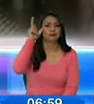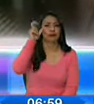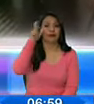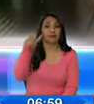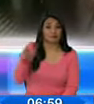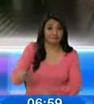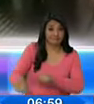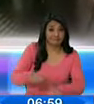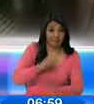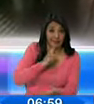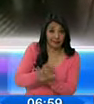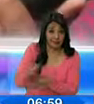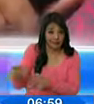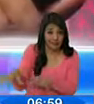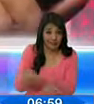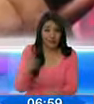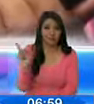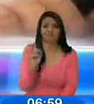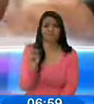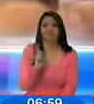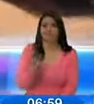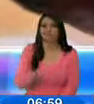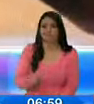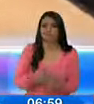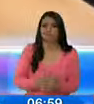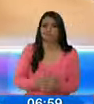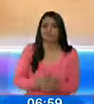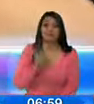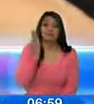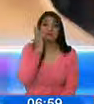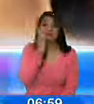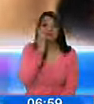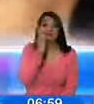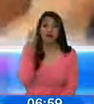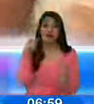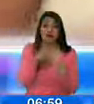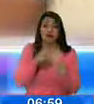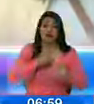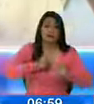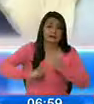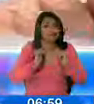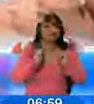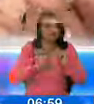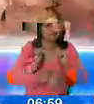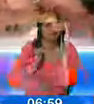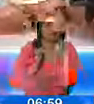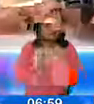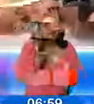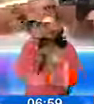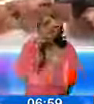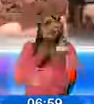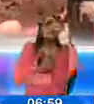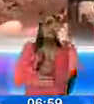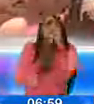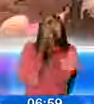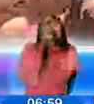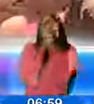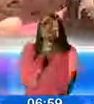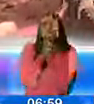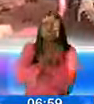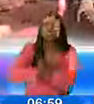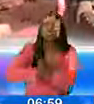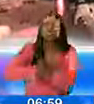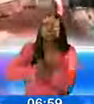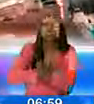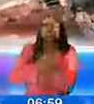no ser suficientes. Y no lo serán jamás para una madre desesperada por el bienestar de su hijo. ¿Qué le importaba salir